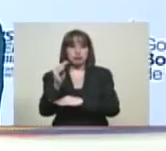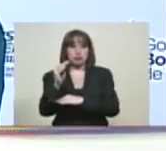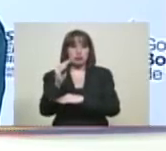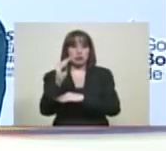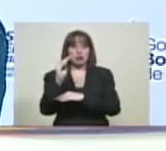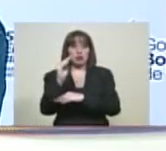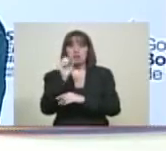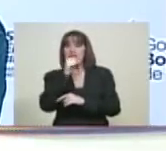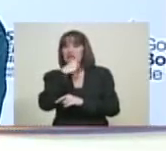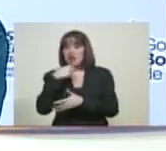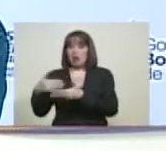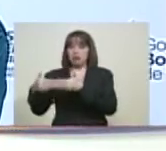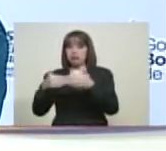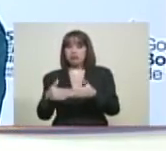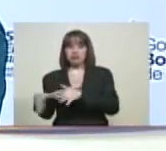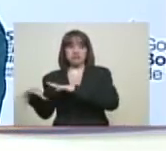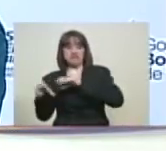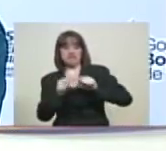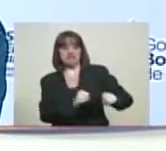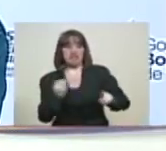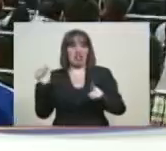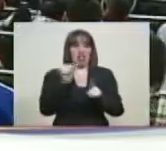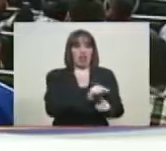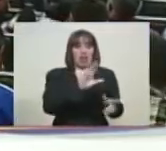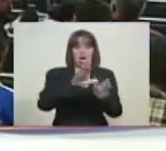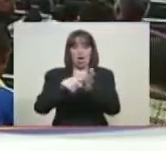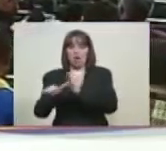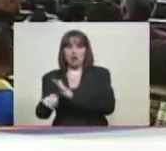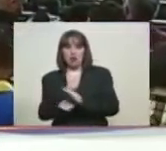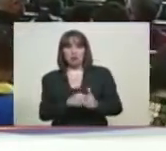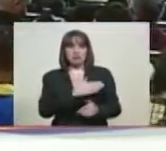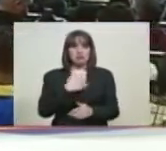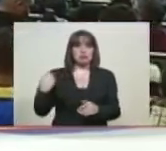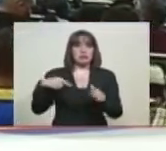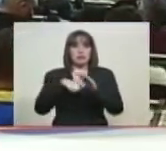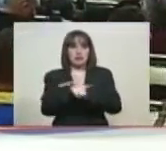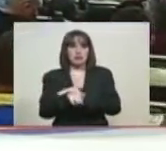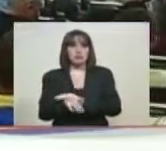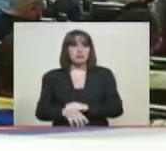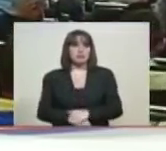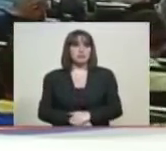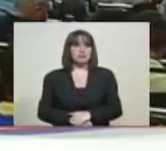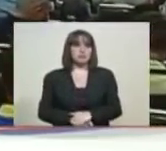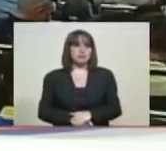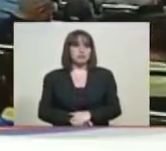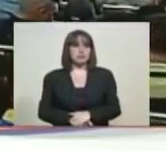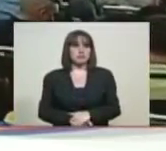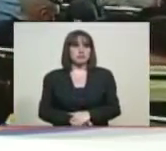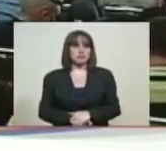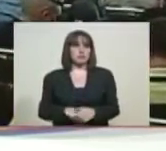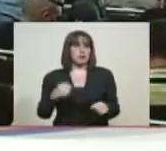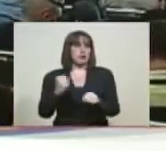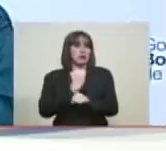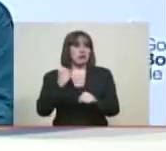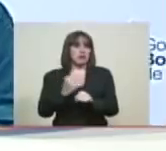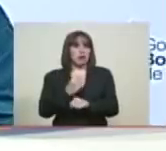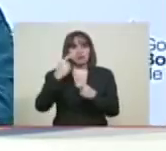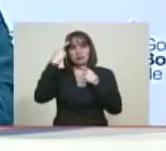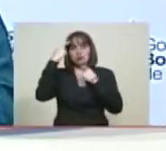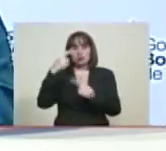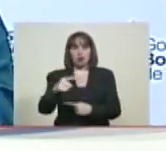zombis capitalistas bachaquero ladrón que anda por ahí trabajar con las dos manos